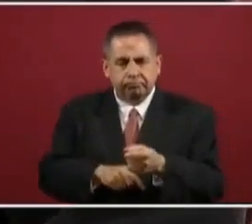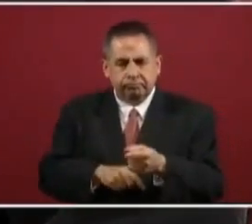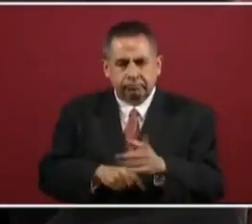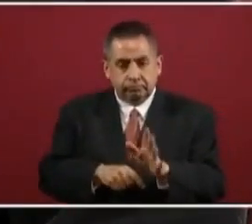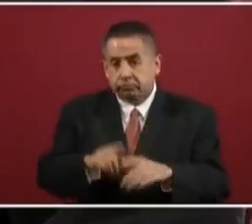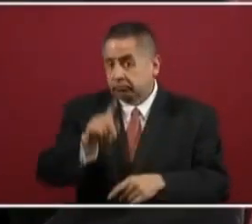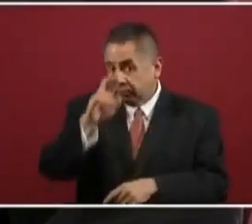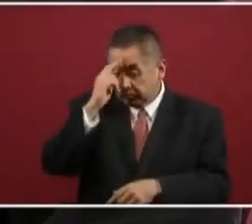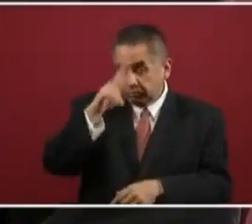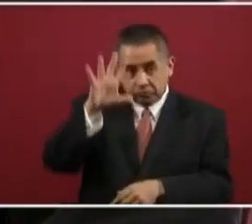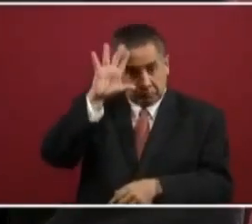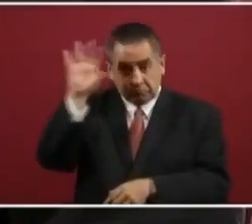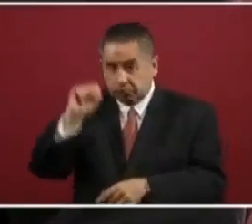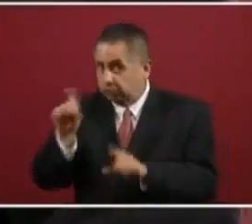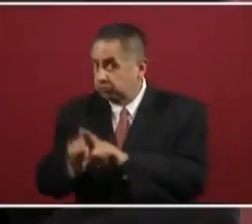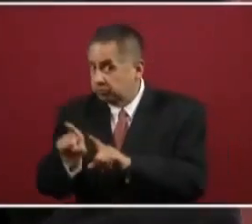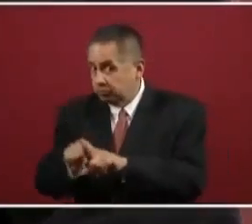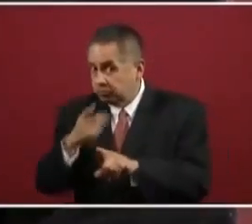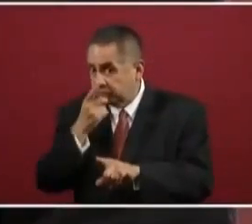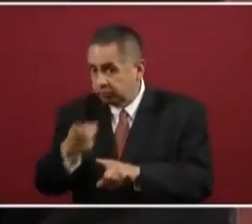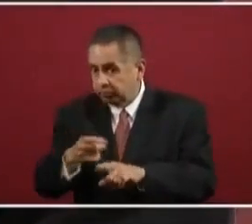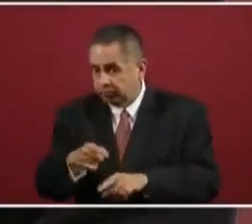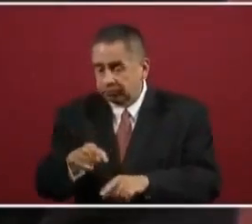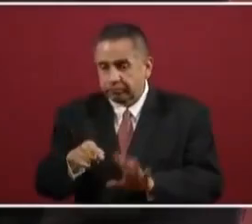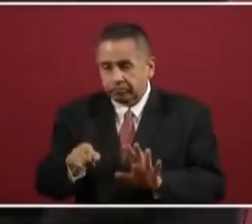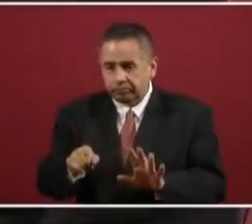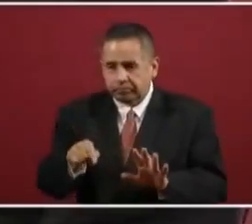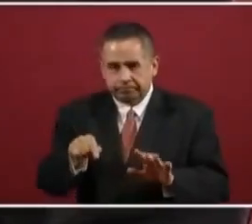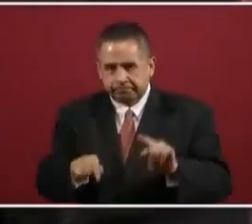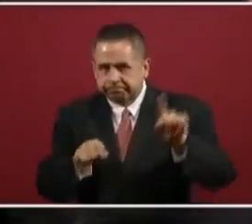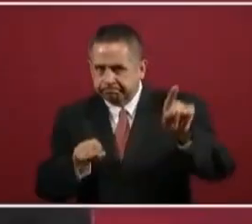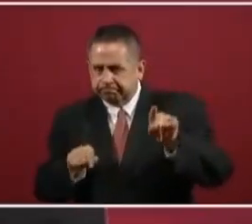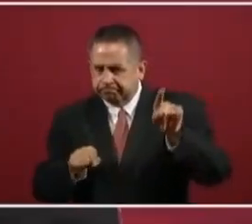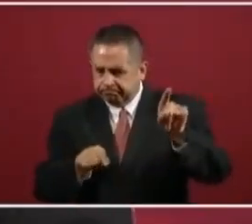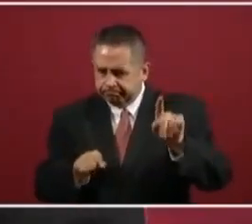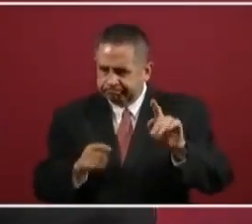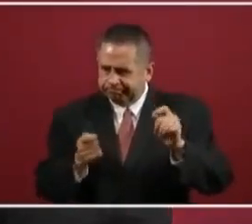que Morelos también hablaba de esto aquí hay